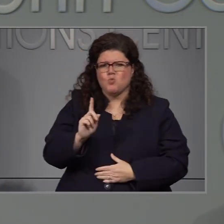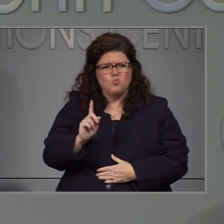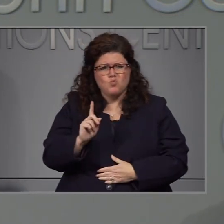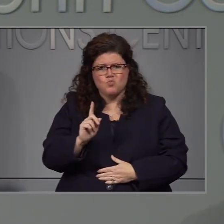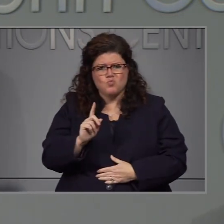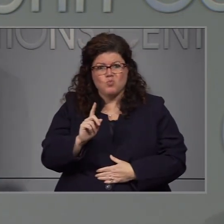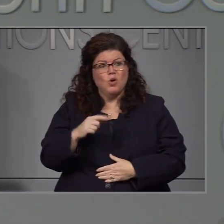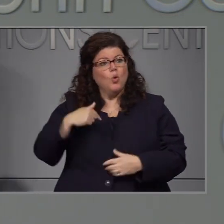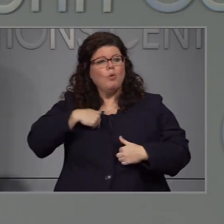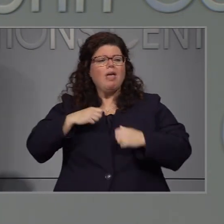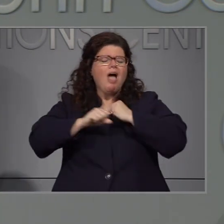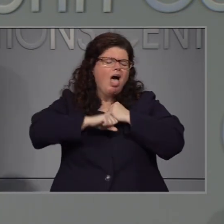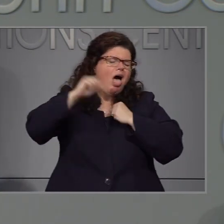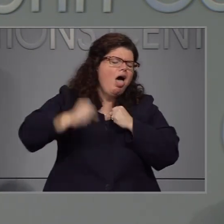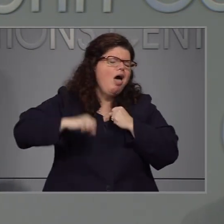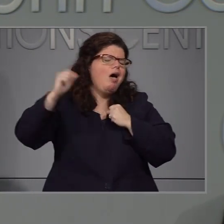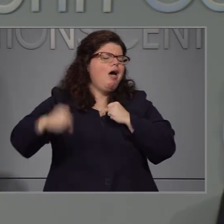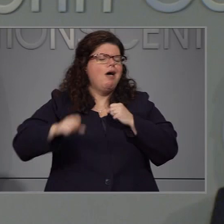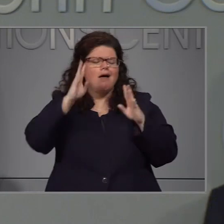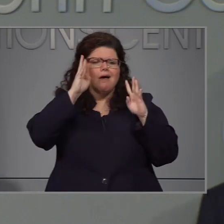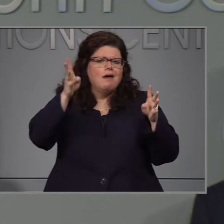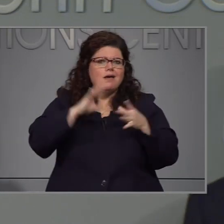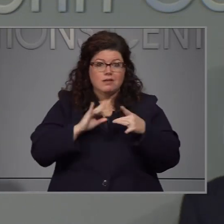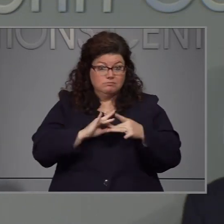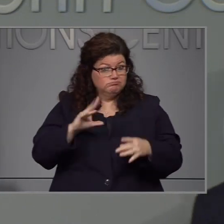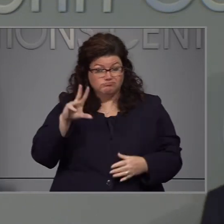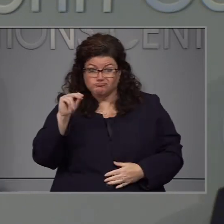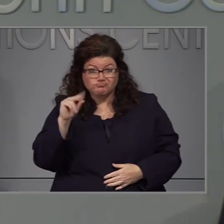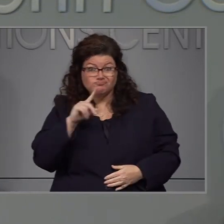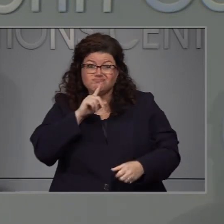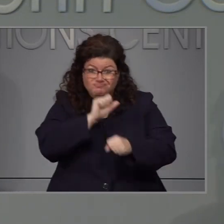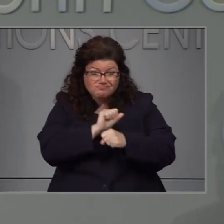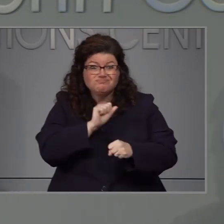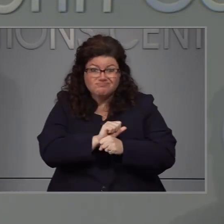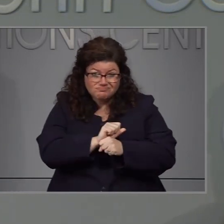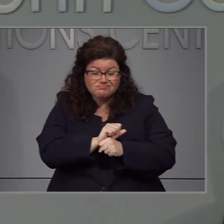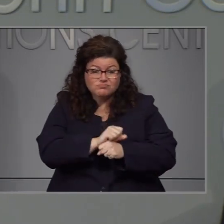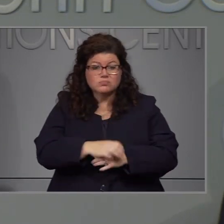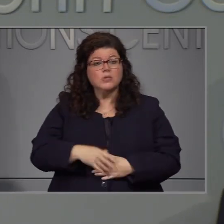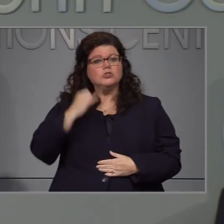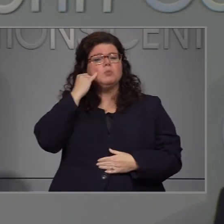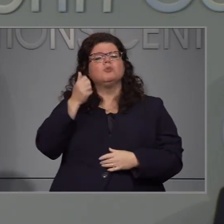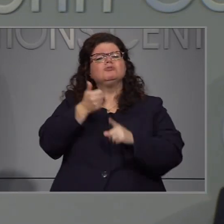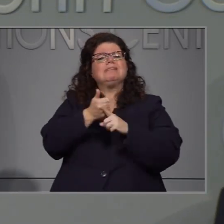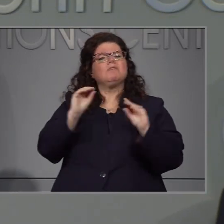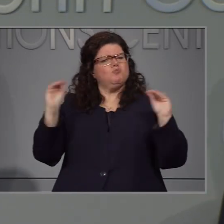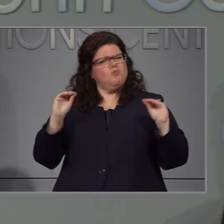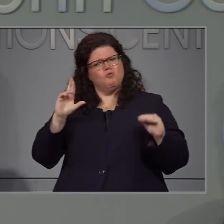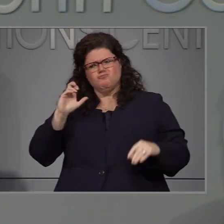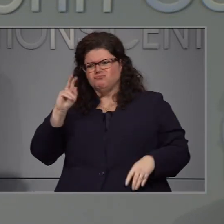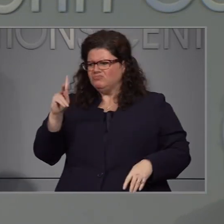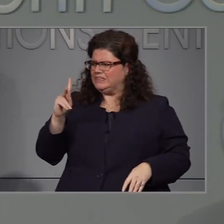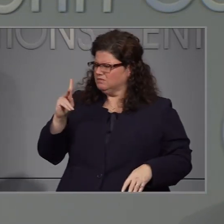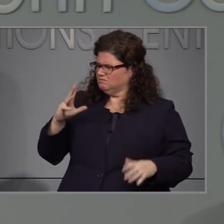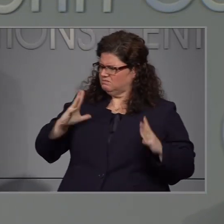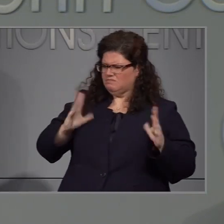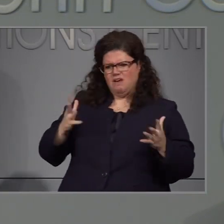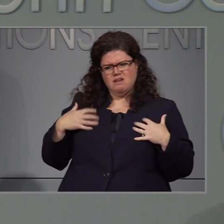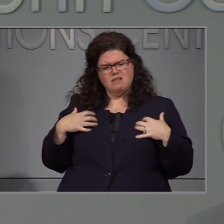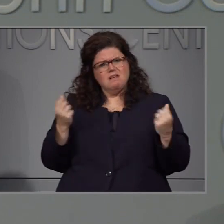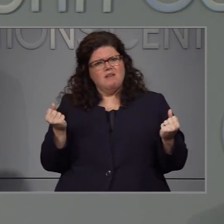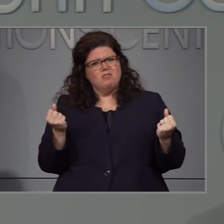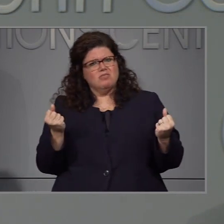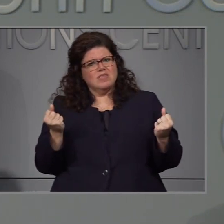exageración. Incluso si usted se encuentra en una categoría de bajo riesgo, de hecho,